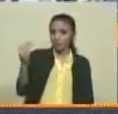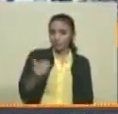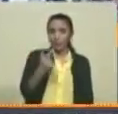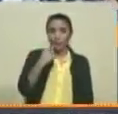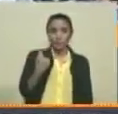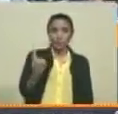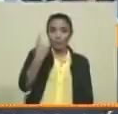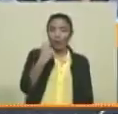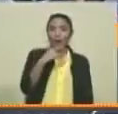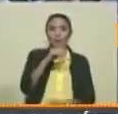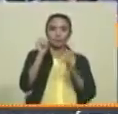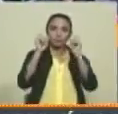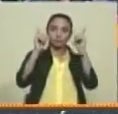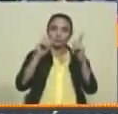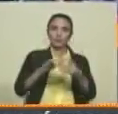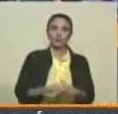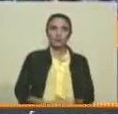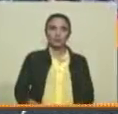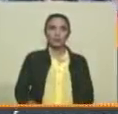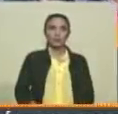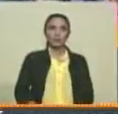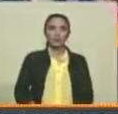estamos impresionados, presidente.